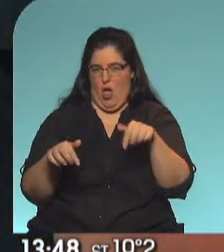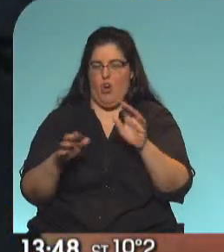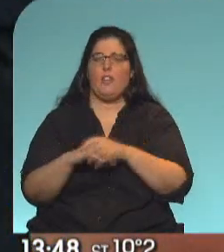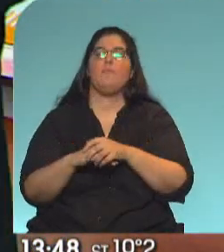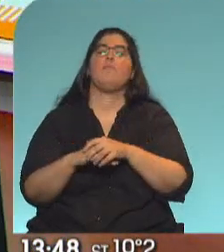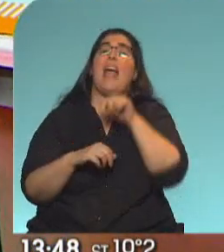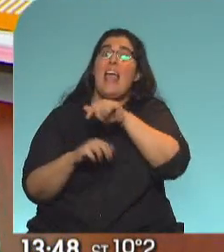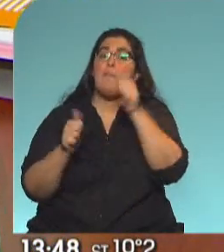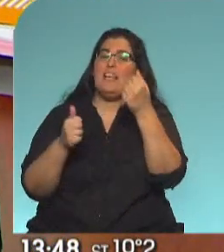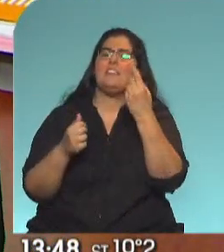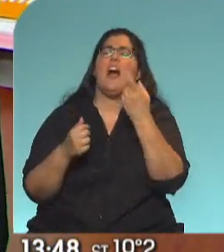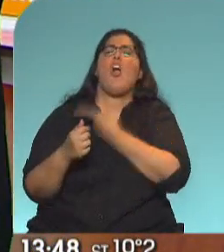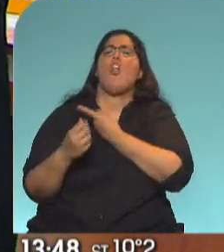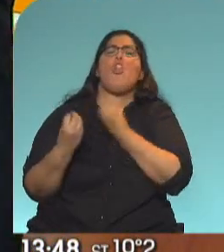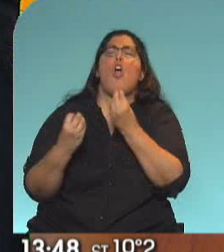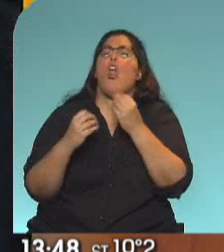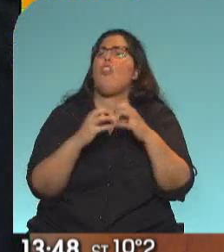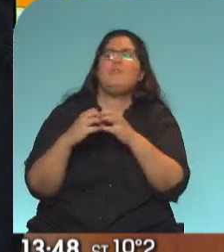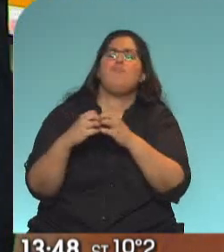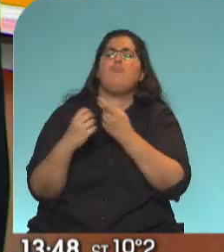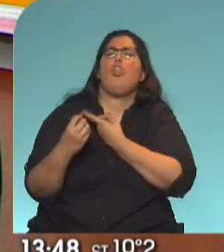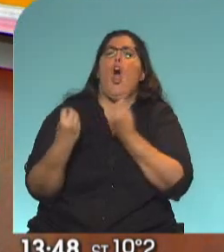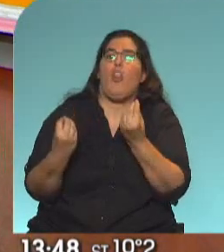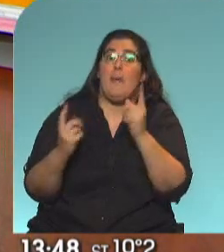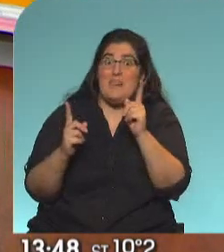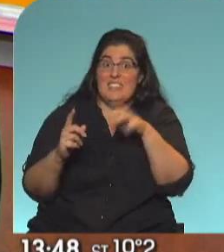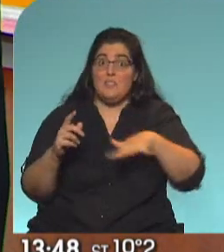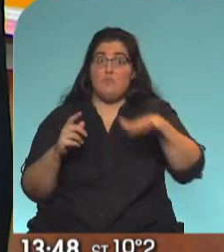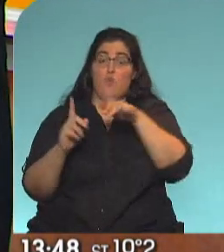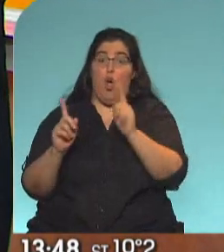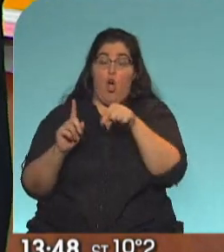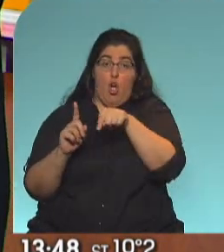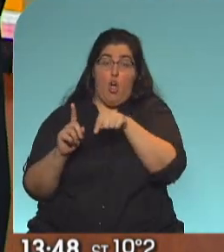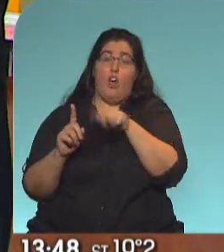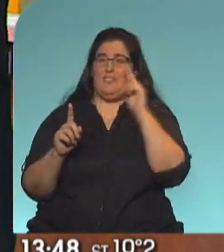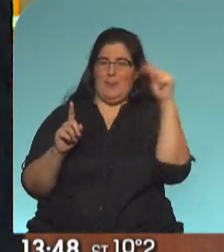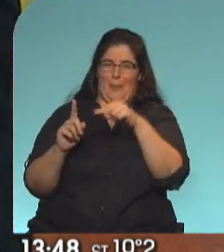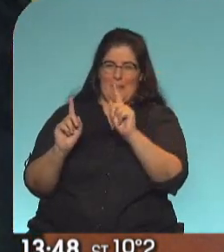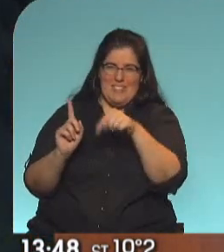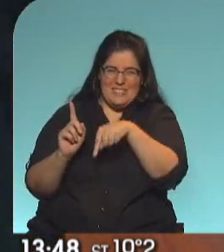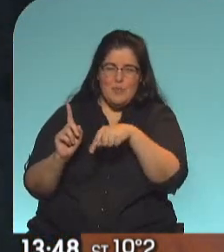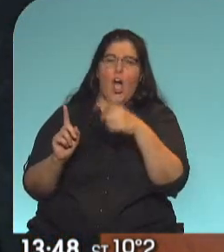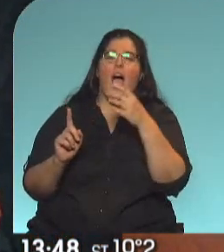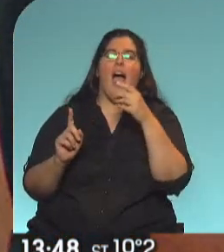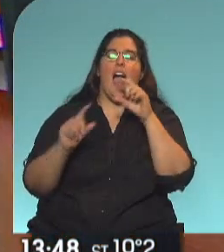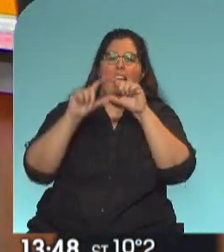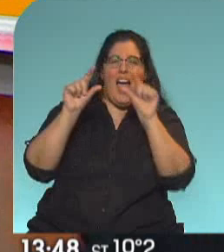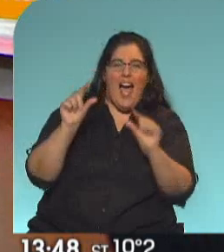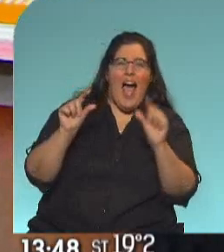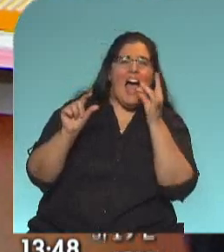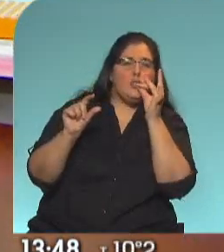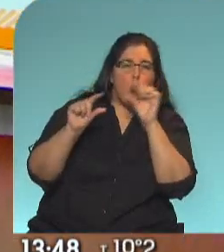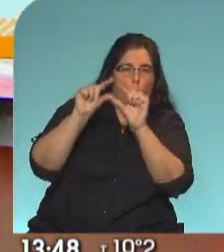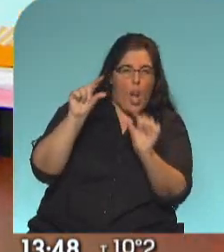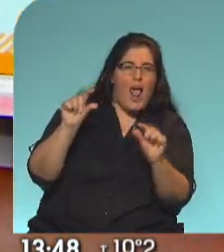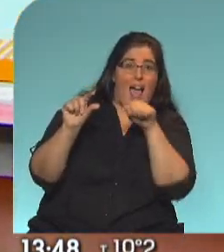podemos arrancar por donde justamente sucedió este conflicto, que es esa zona que pueden observar aquí en azul, donde